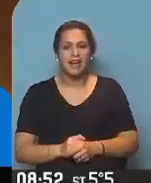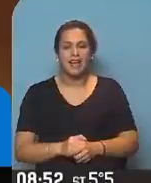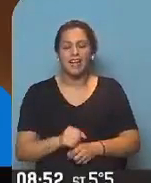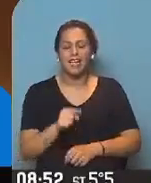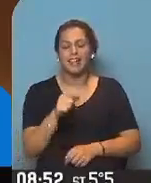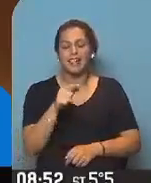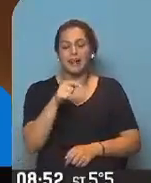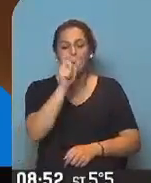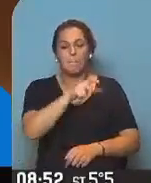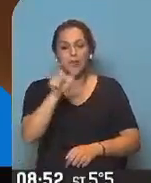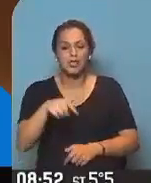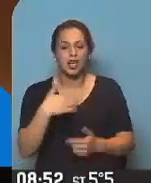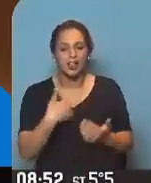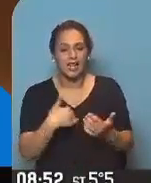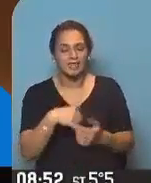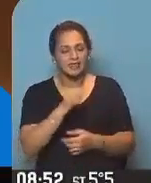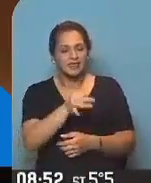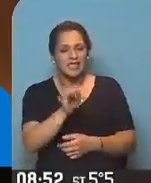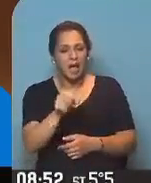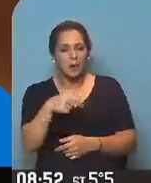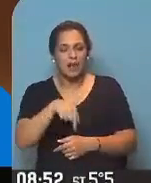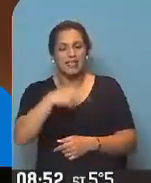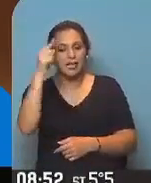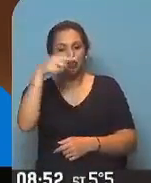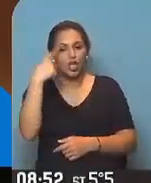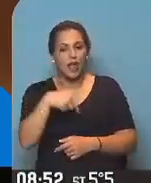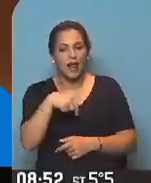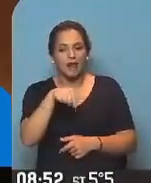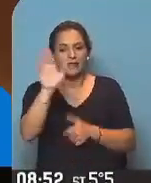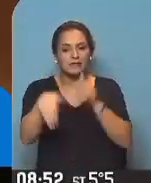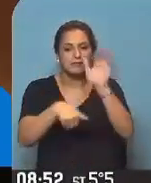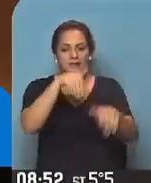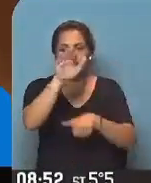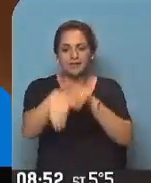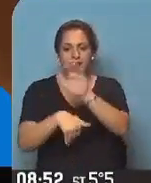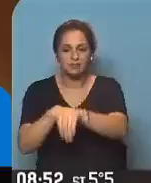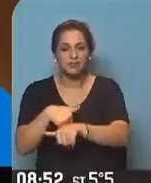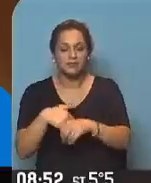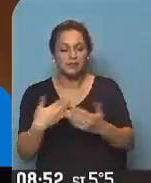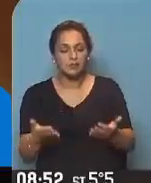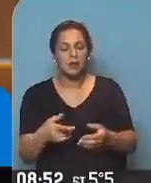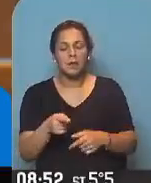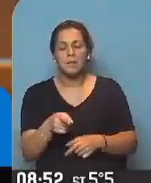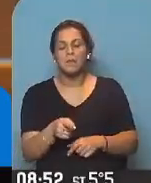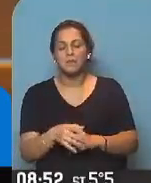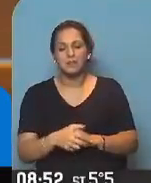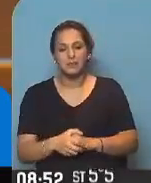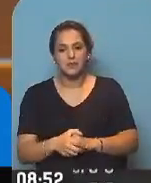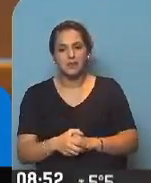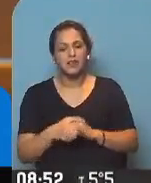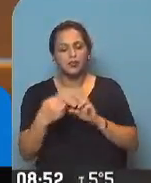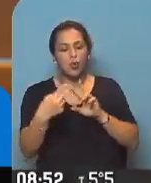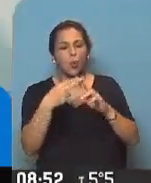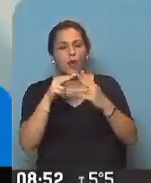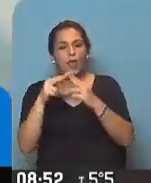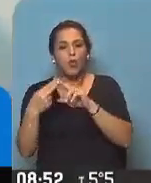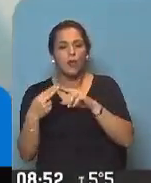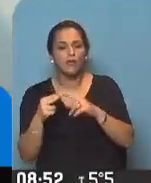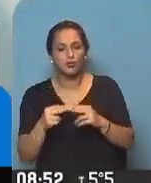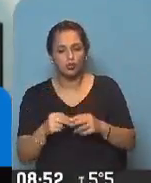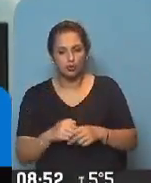nacionales este y bueno el hecho de que es un encuentro